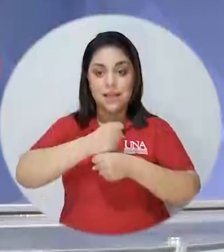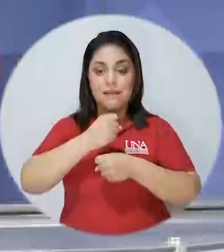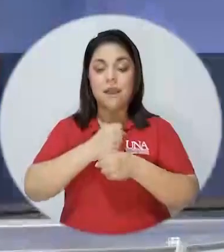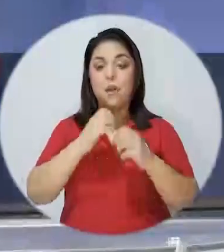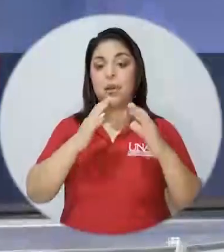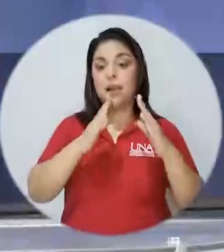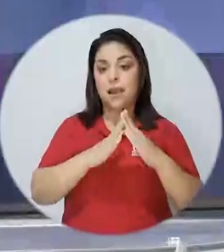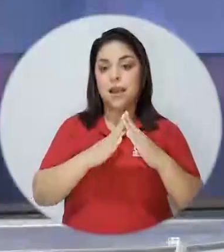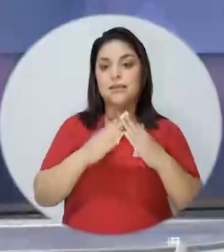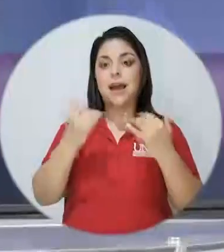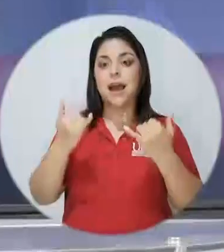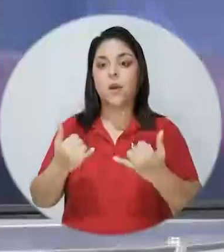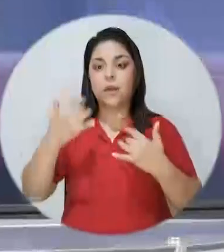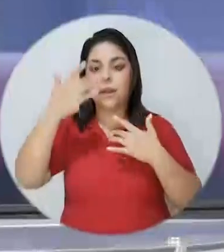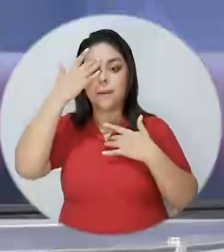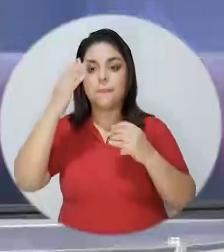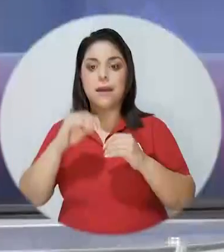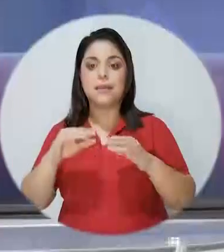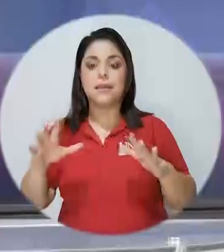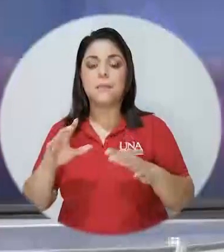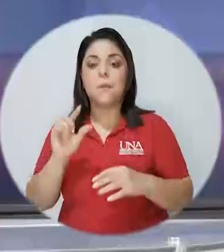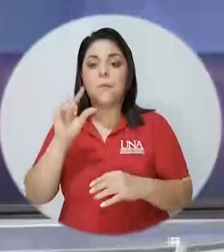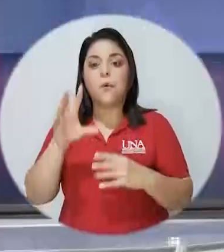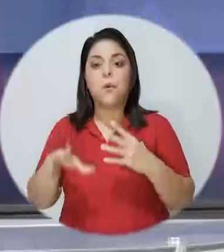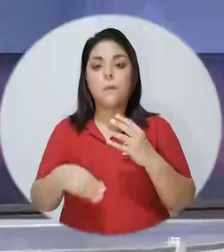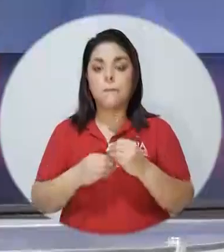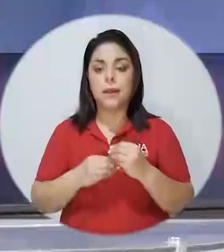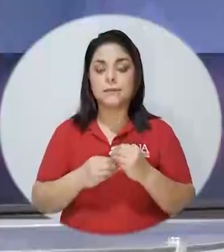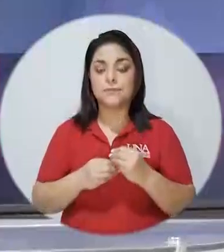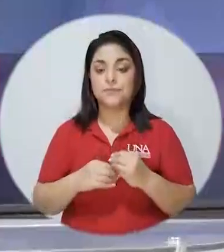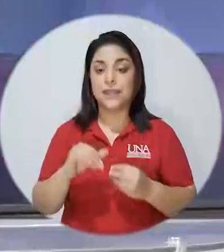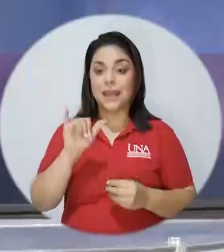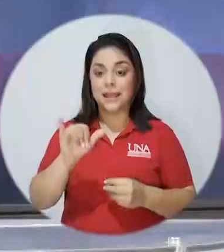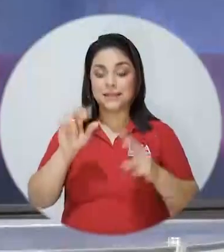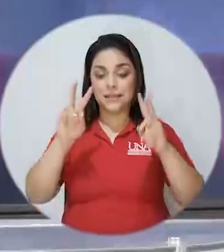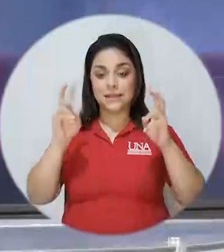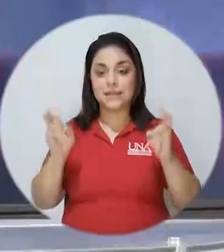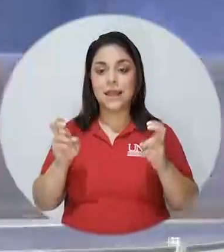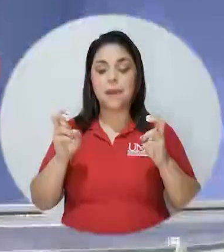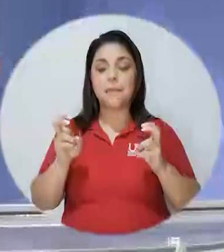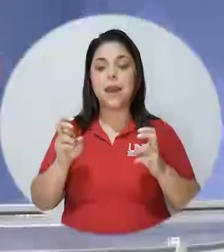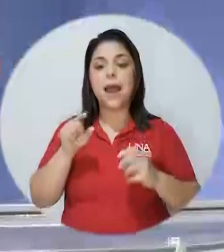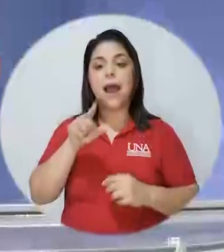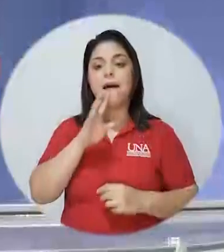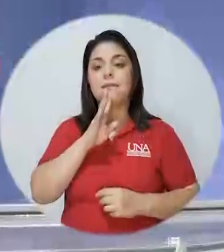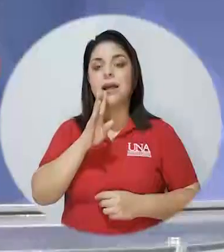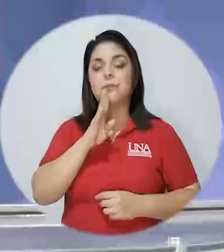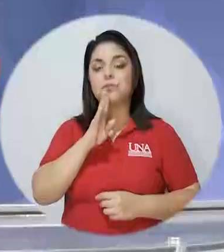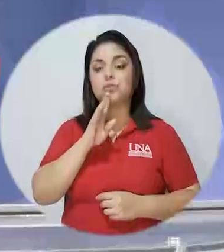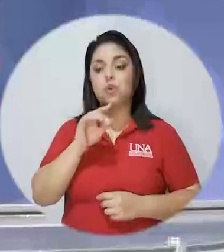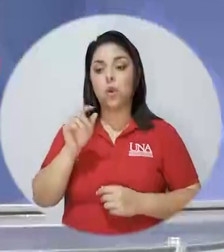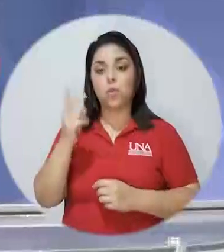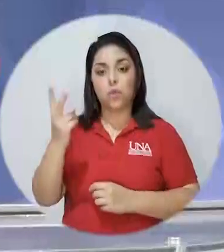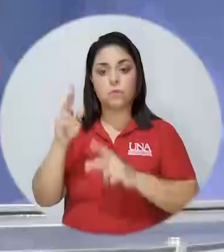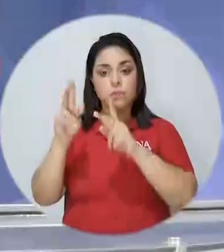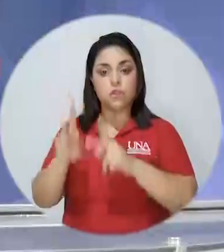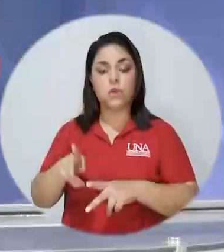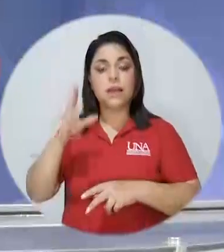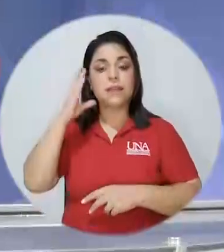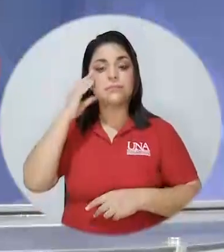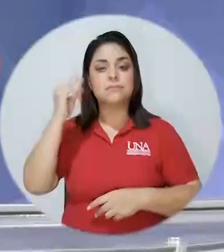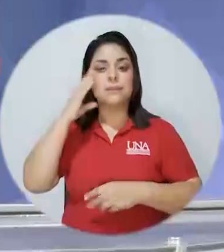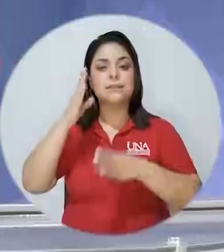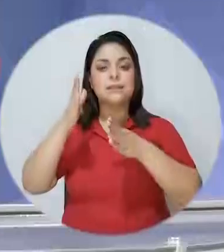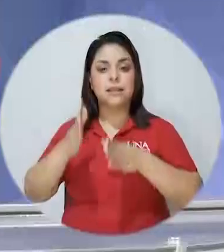pues esto se vio un poco incrementado. Sobre este tema, Una Mirada conversó con Roberto Bayón y Cristian Salazar, ambos especialistas en